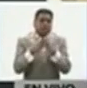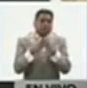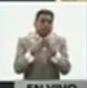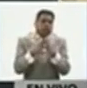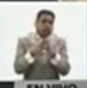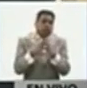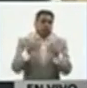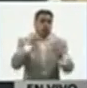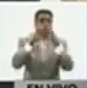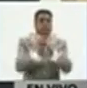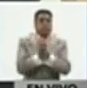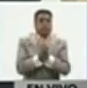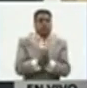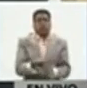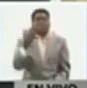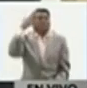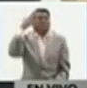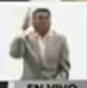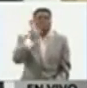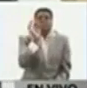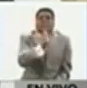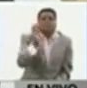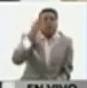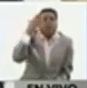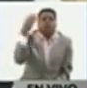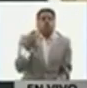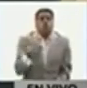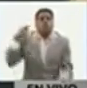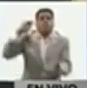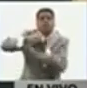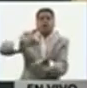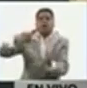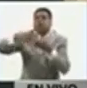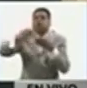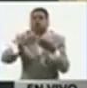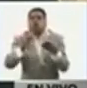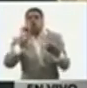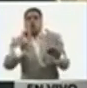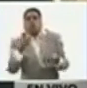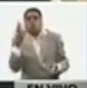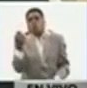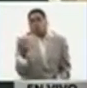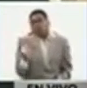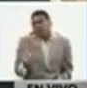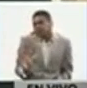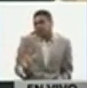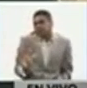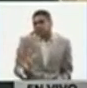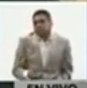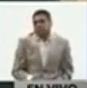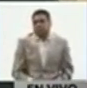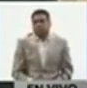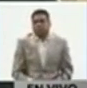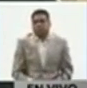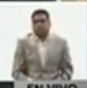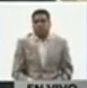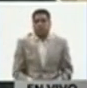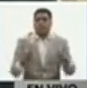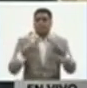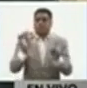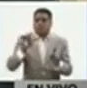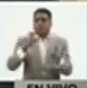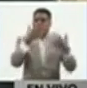conoce cómo se financian estos nuevos medios, si se está financiando en divisas, si se están financiando en bolívares. Sin duda alguna, el sistema privado está